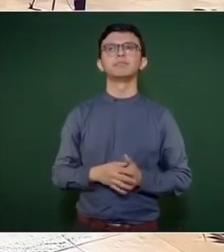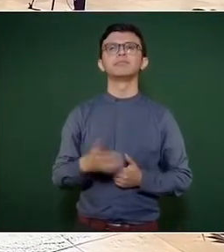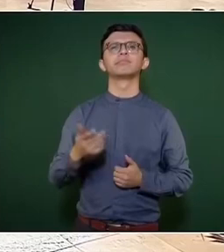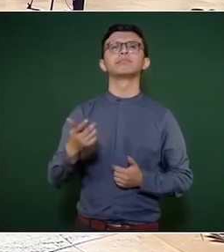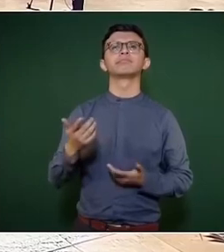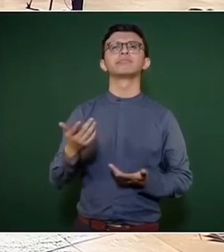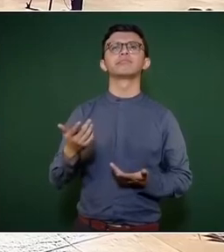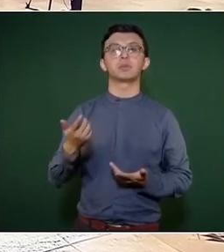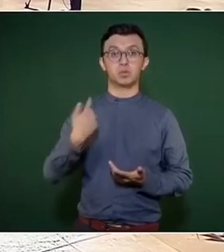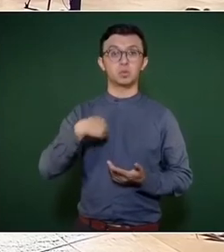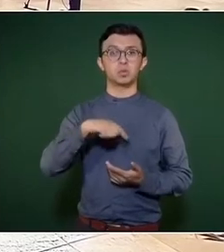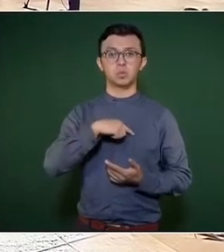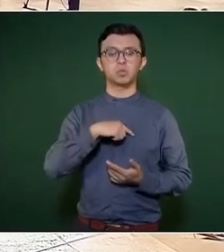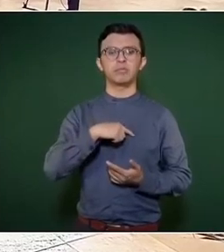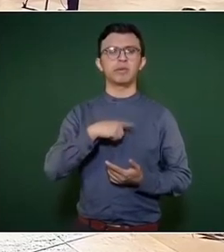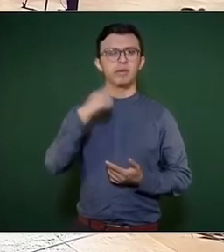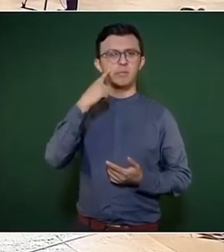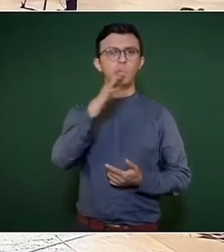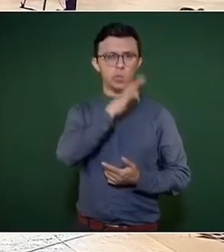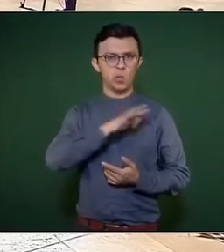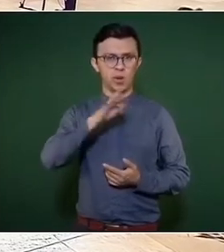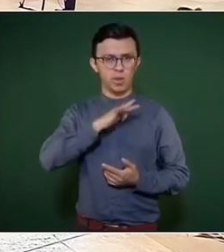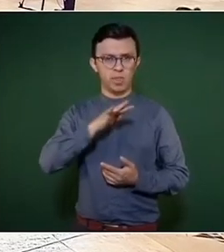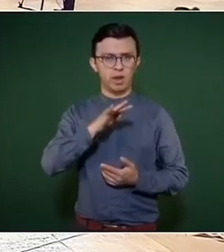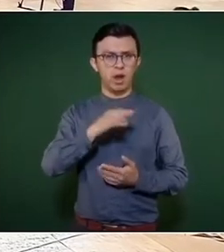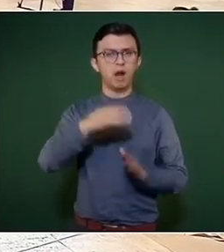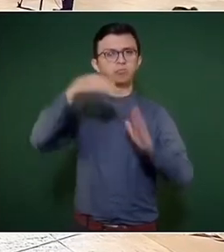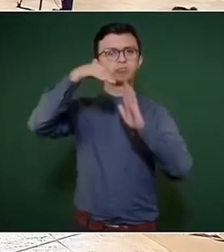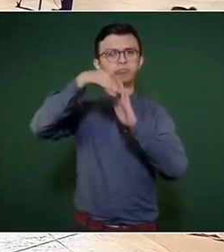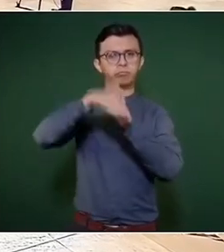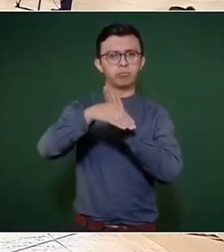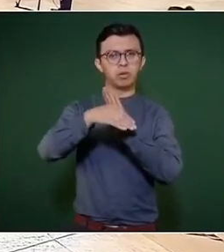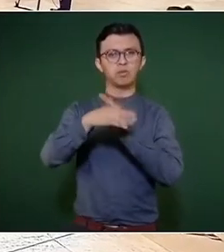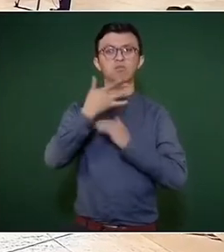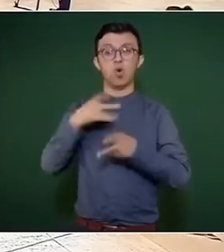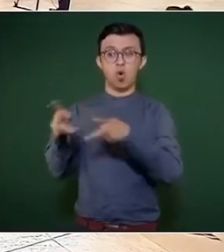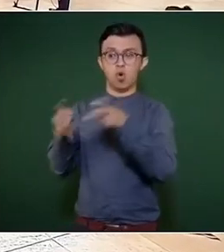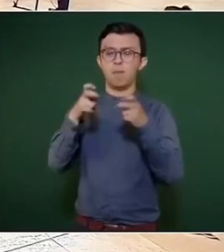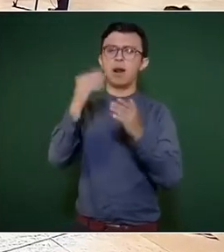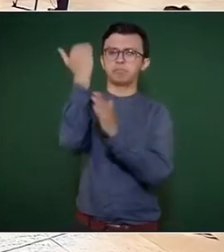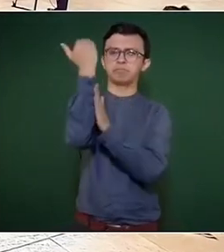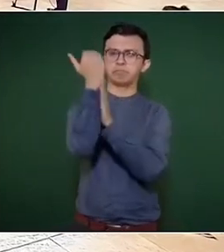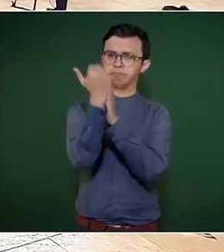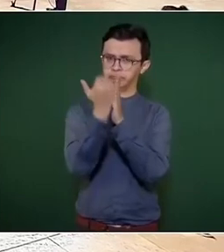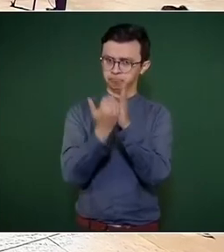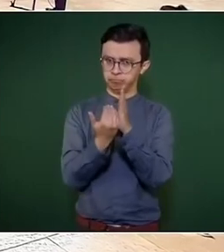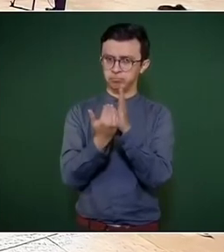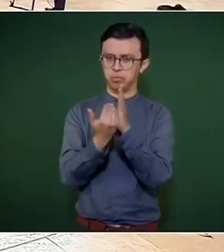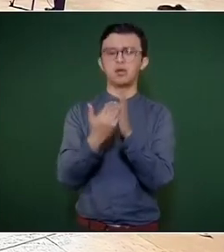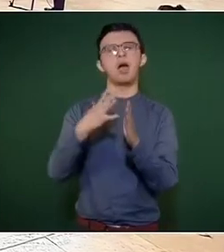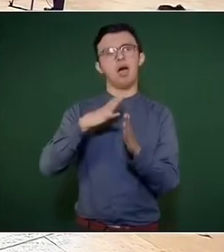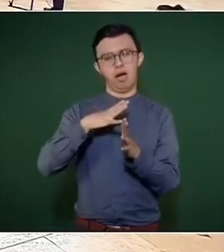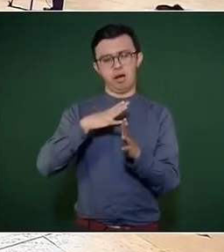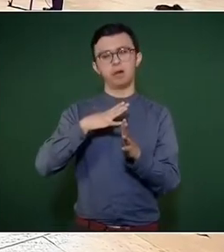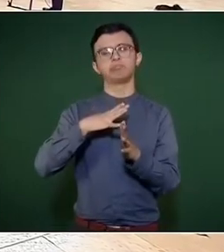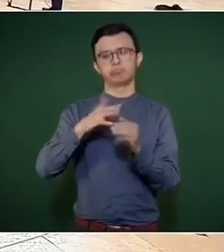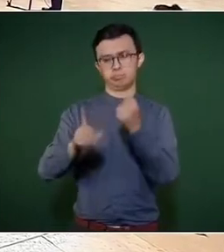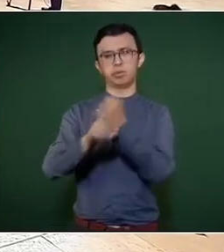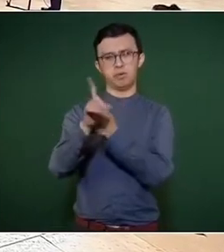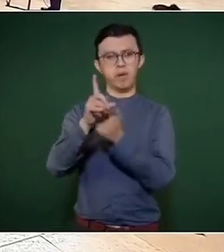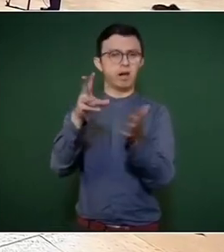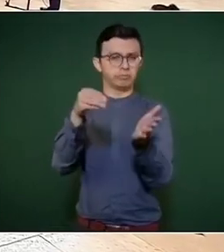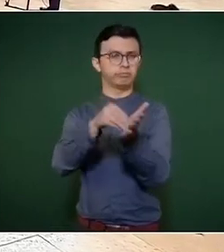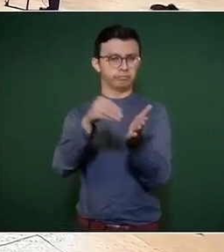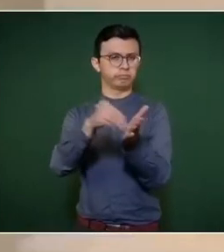hemos logrado disminuir bastante el huachicol. Seguimos teniendo problemas.